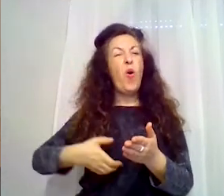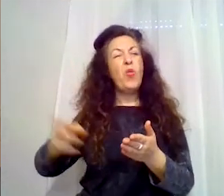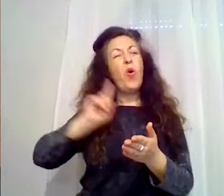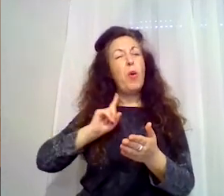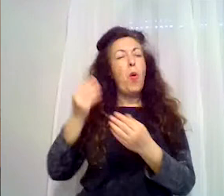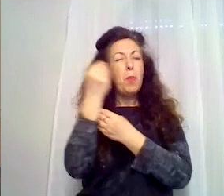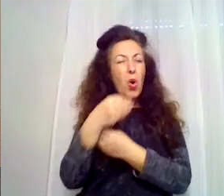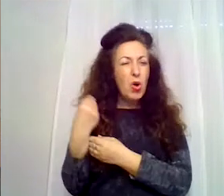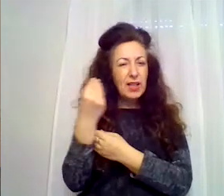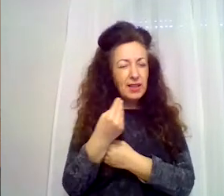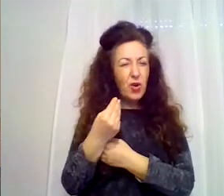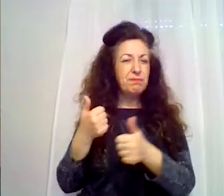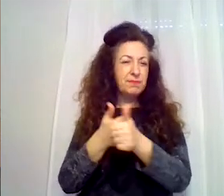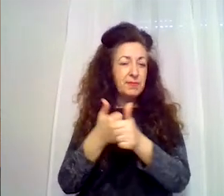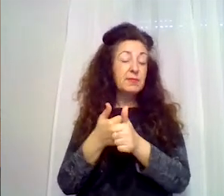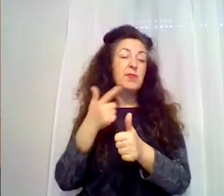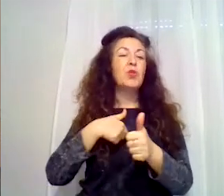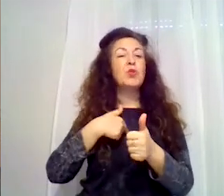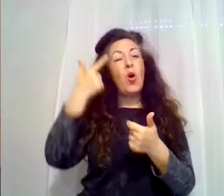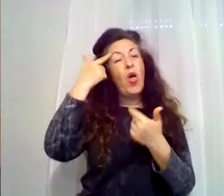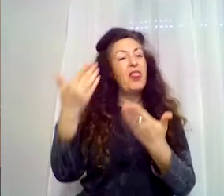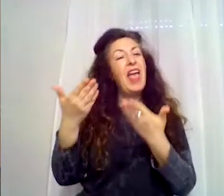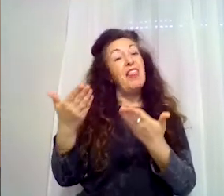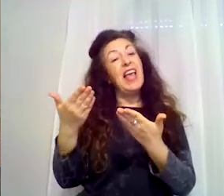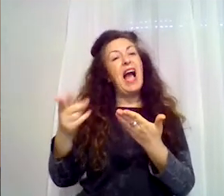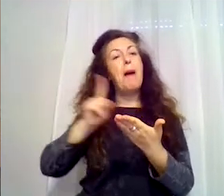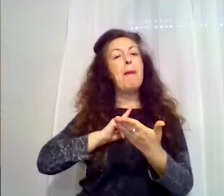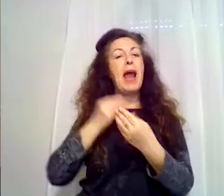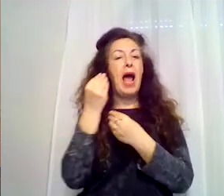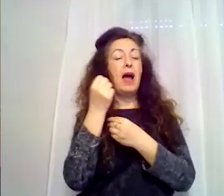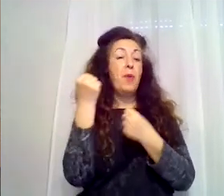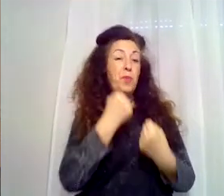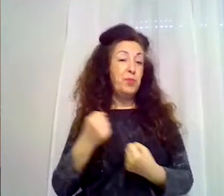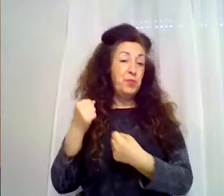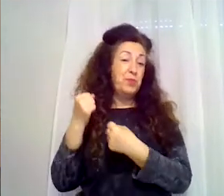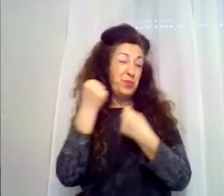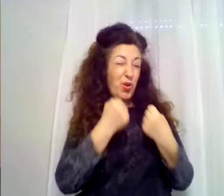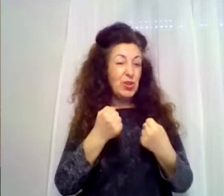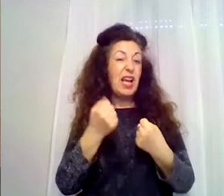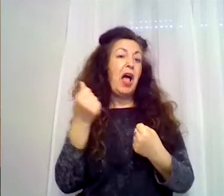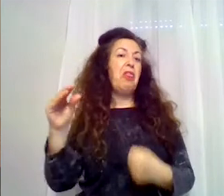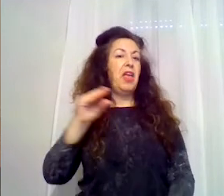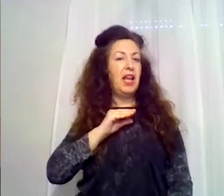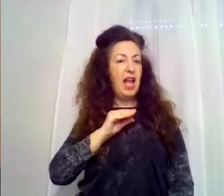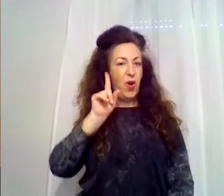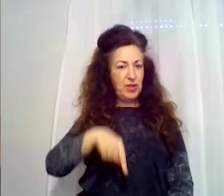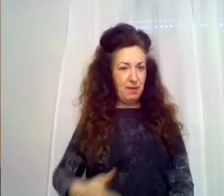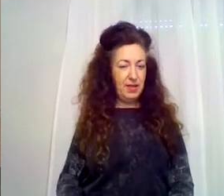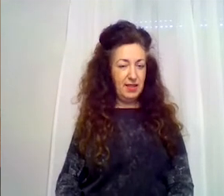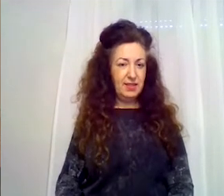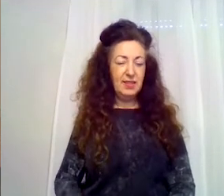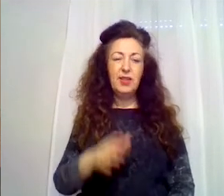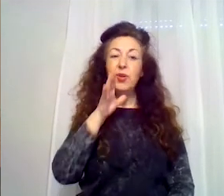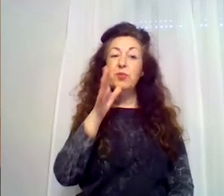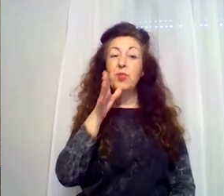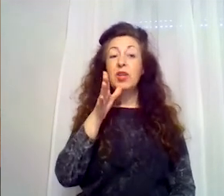un niño de clase humilde, hijo de un zapatero, creo que es, en llegar a un college de